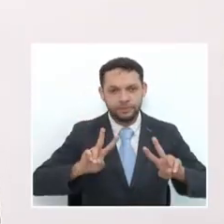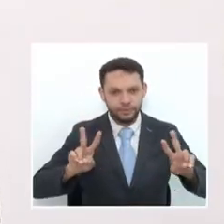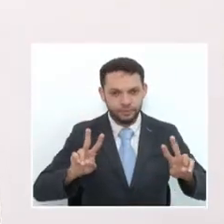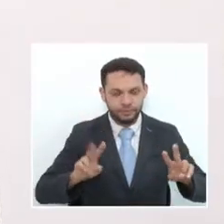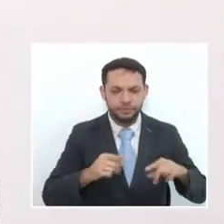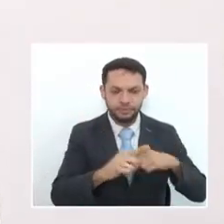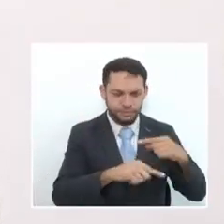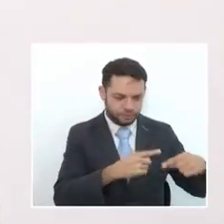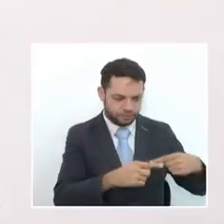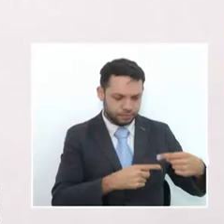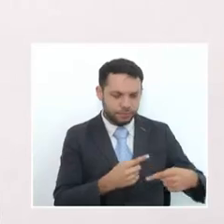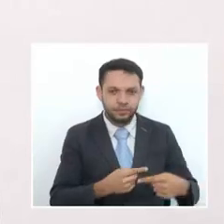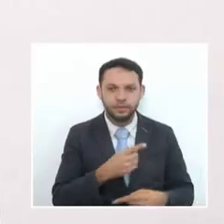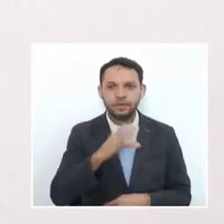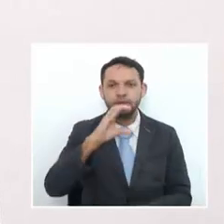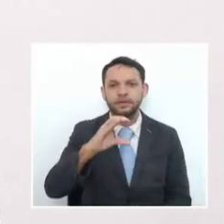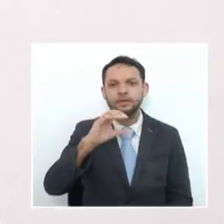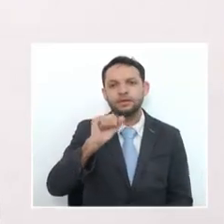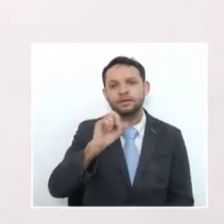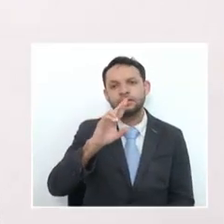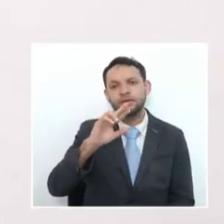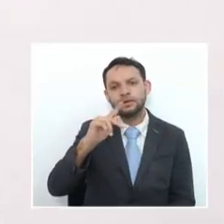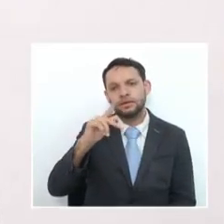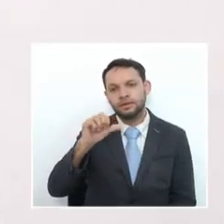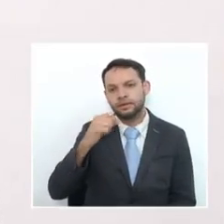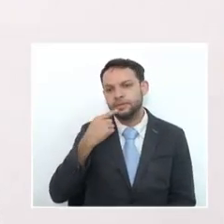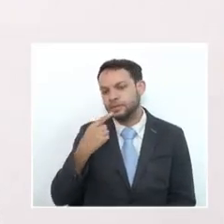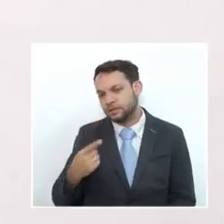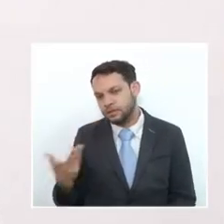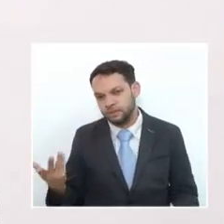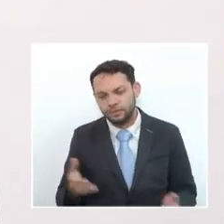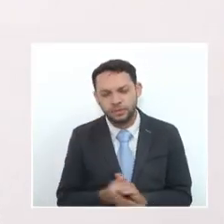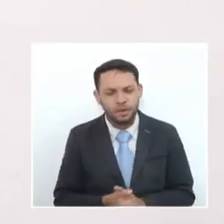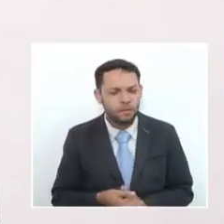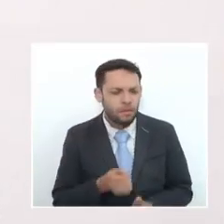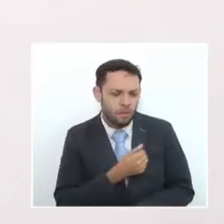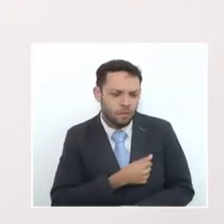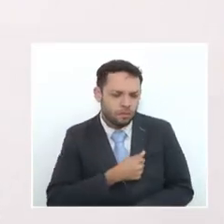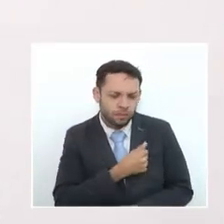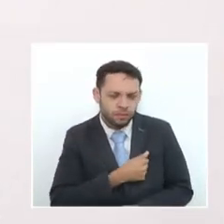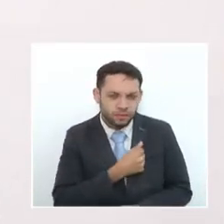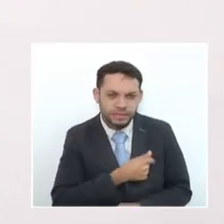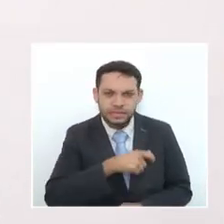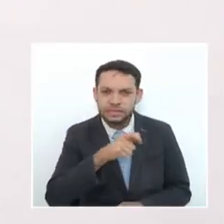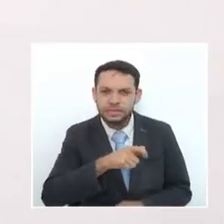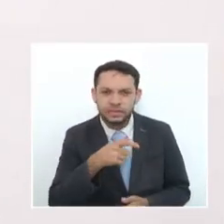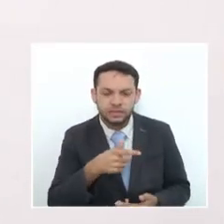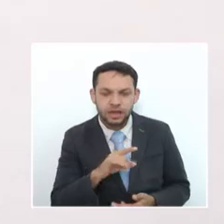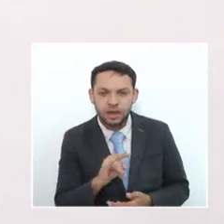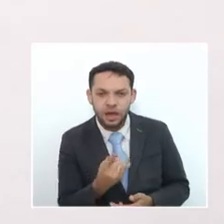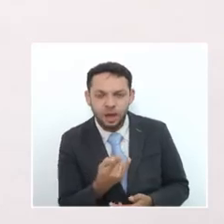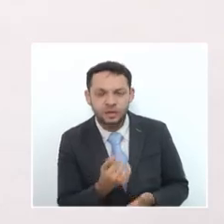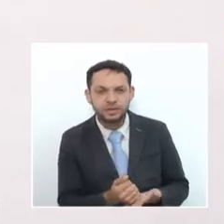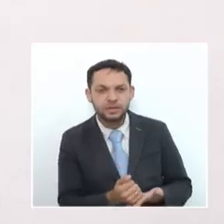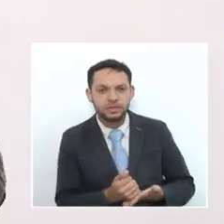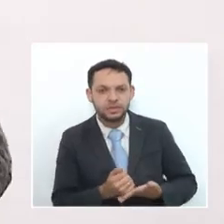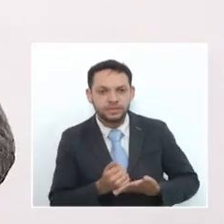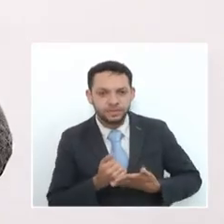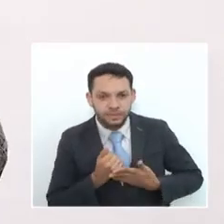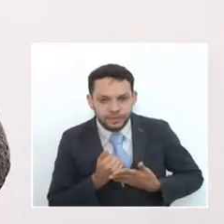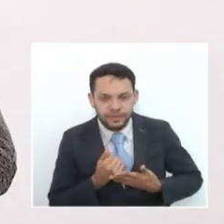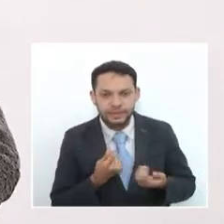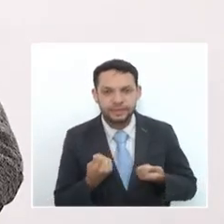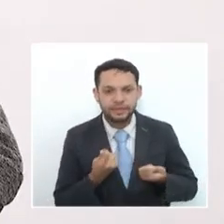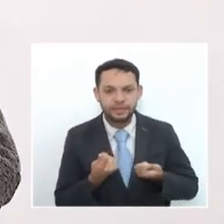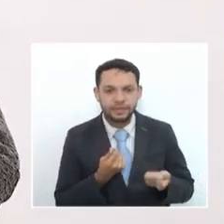Rojas. Esta es de Carla Martínez. Y dice, por favor, me colabora, ¿qué productos suyos puedo tomar para bajar las